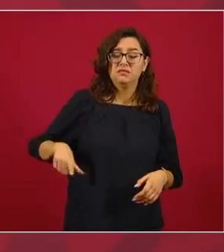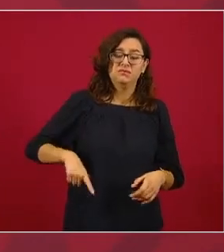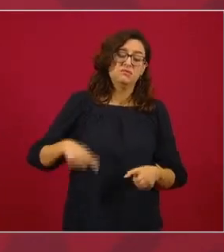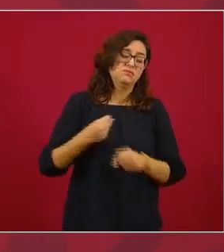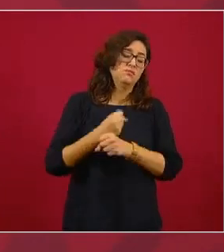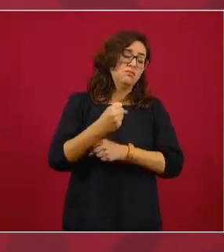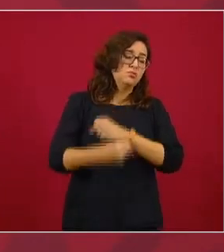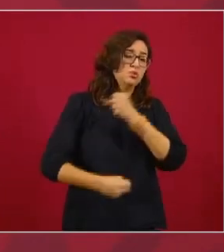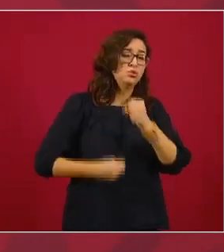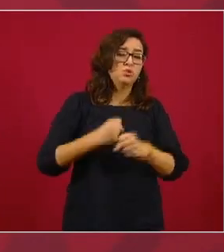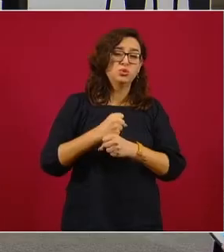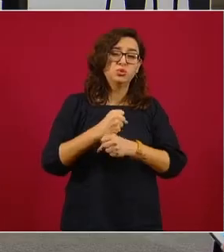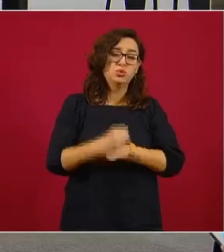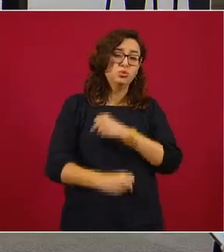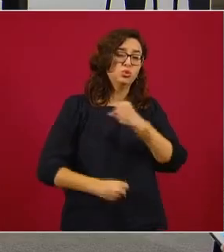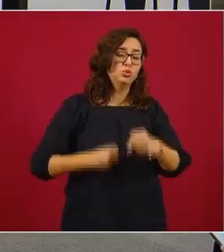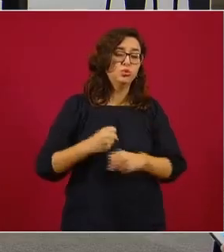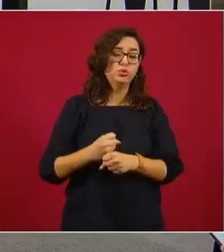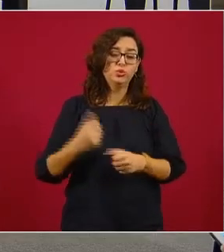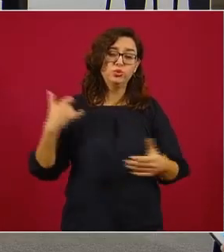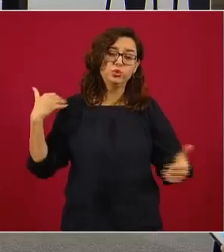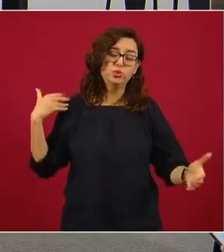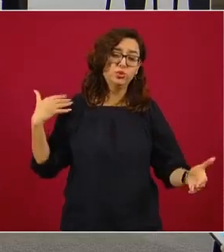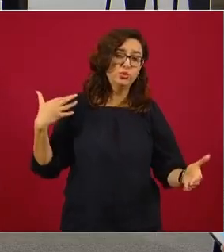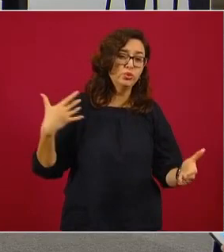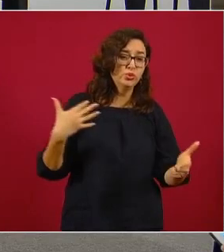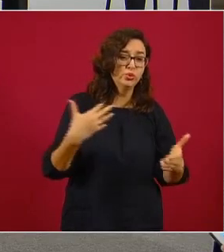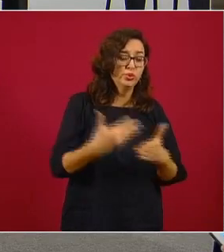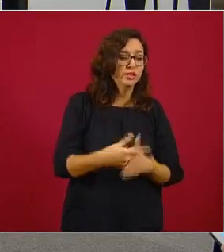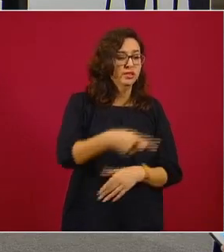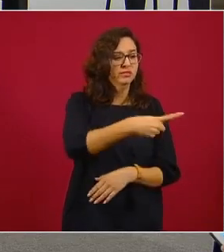protegió a la delincuencia